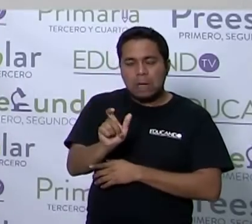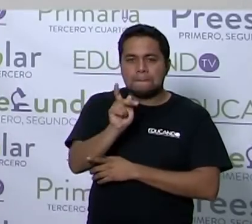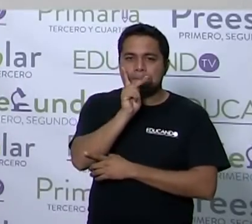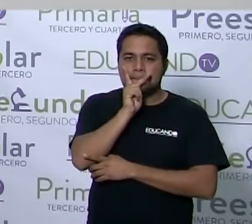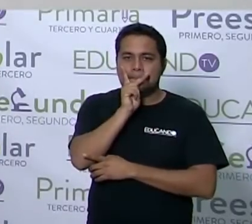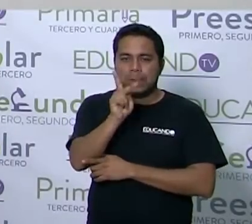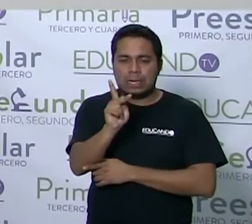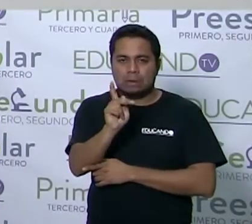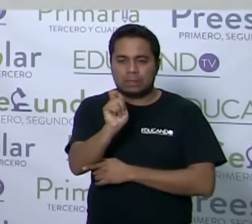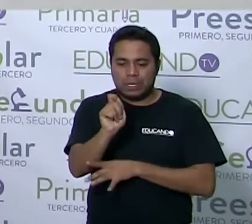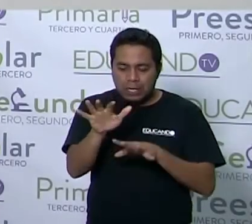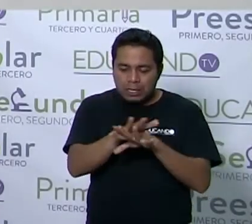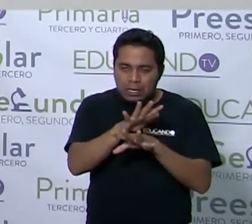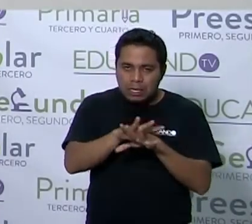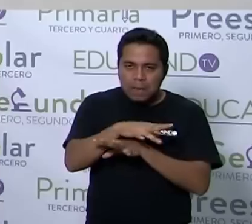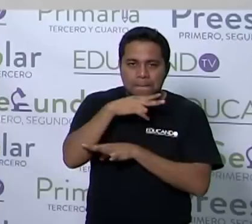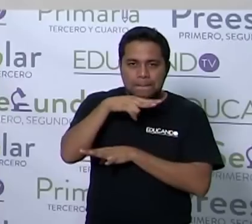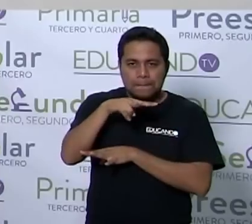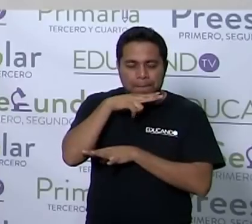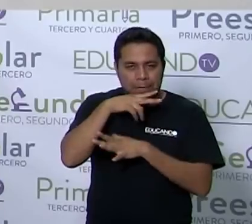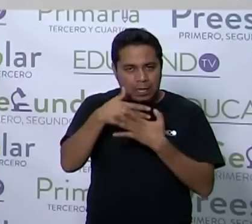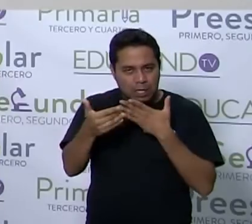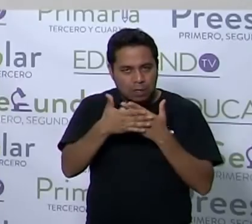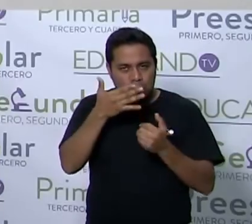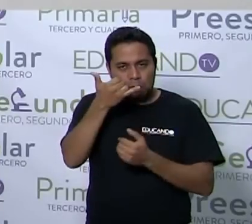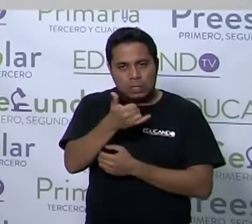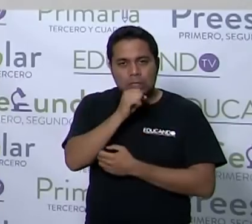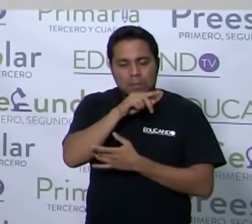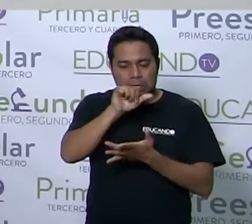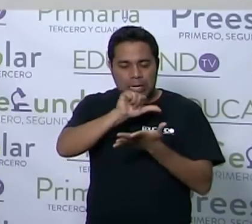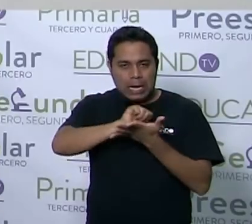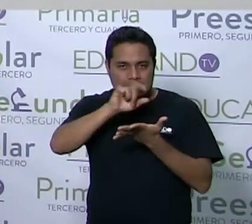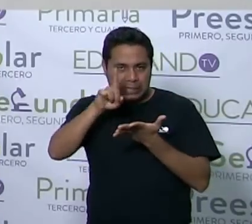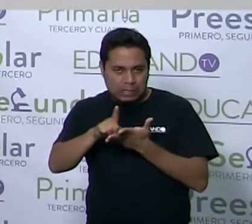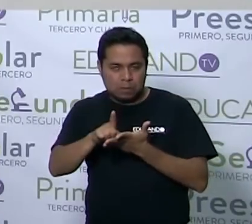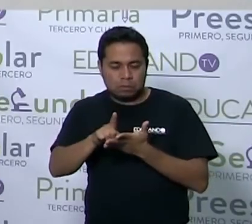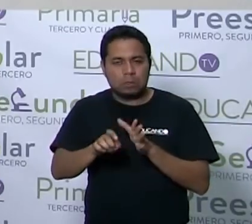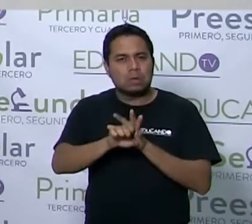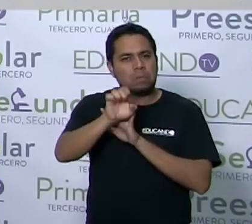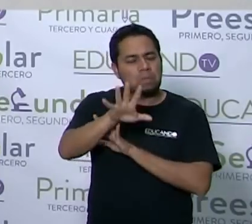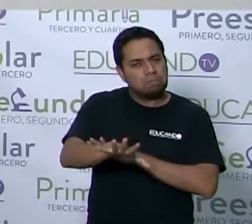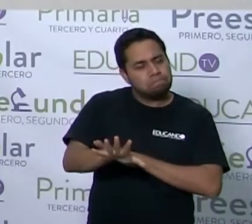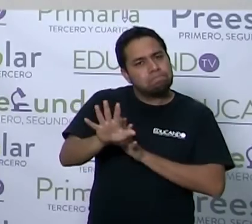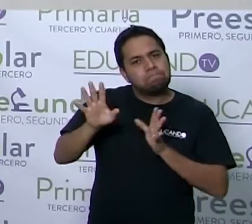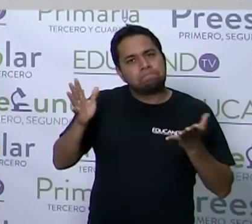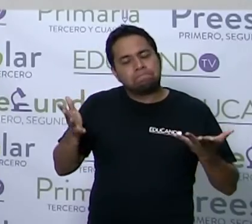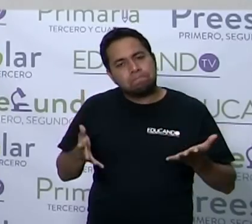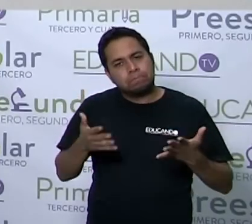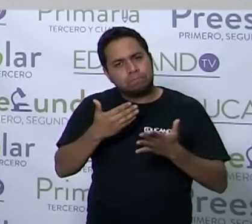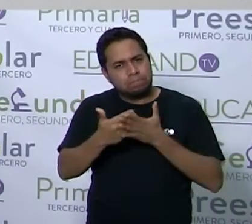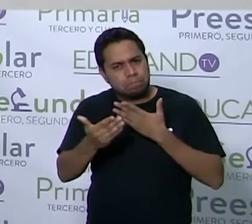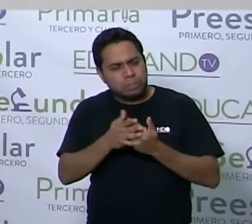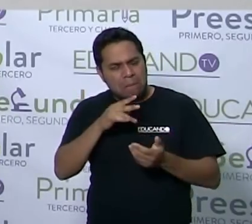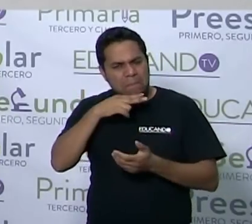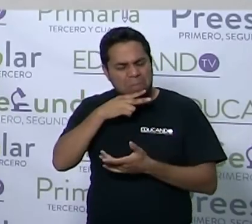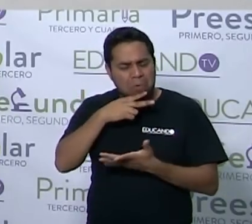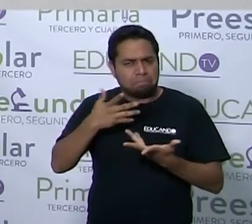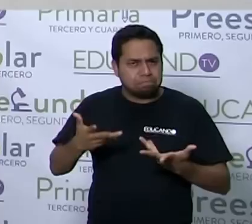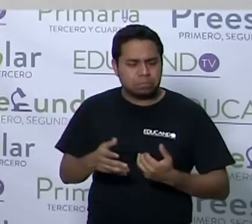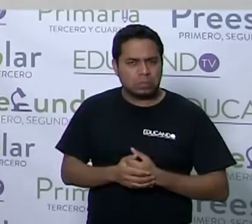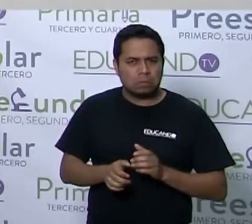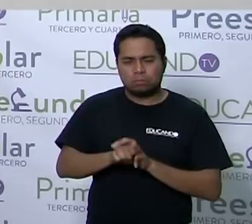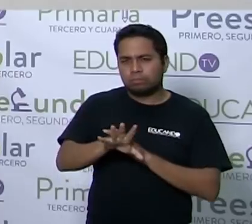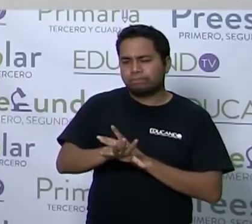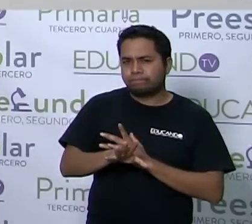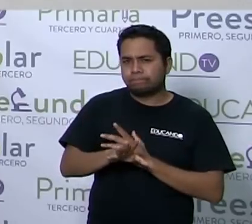que modifican al verbo y al adjetivo. ¿Cómo podría ser un ejemplo de que modifican al verbo? Por ejemplo, el